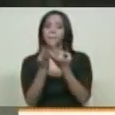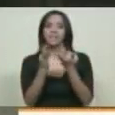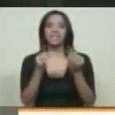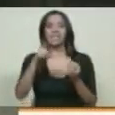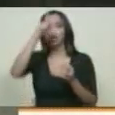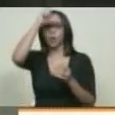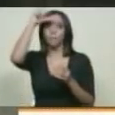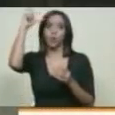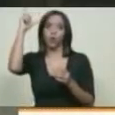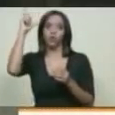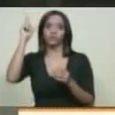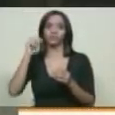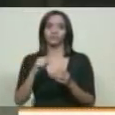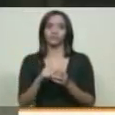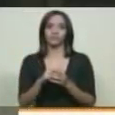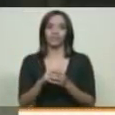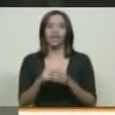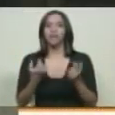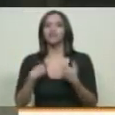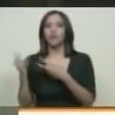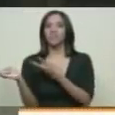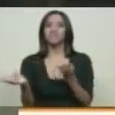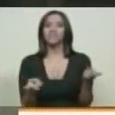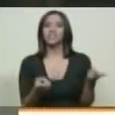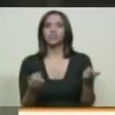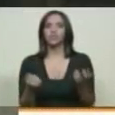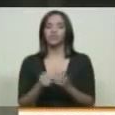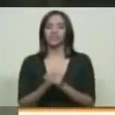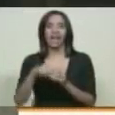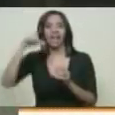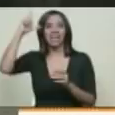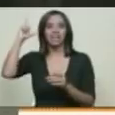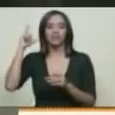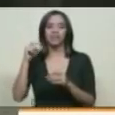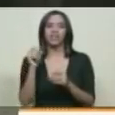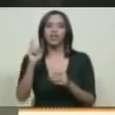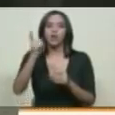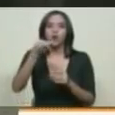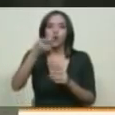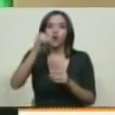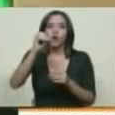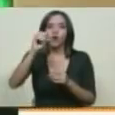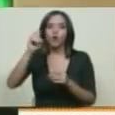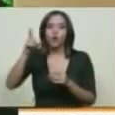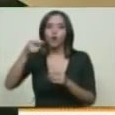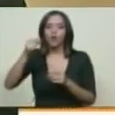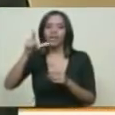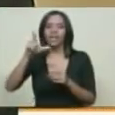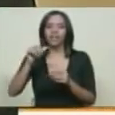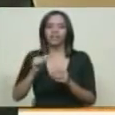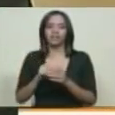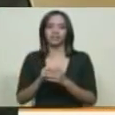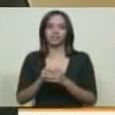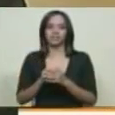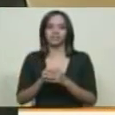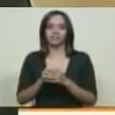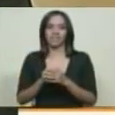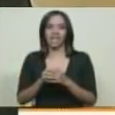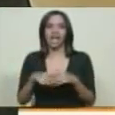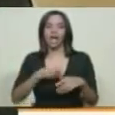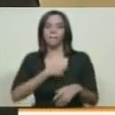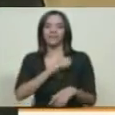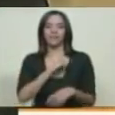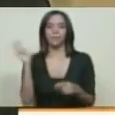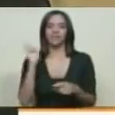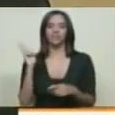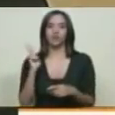López. Pero invito a cualquiera. Alcalde Google, de Ledesma. Google, fenómeno inmobiliario Madrid, Venezuela.